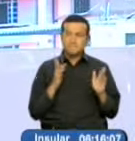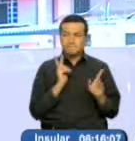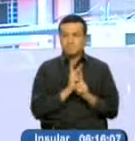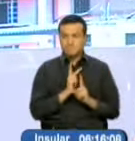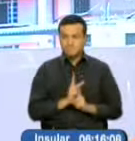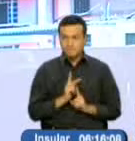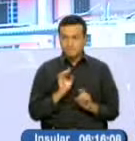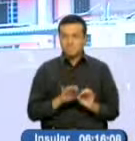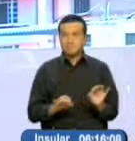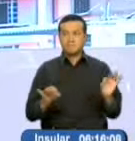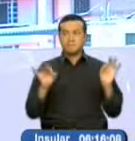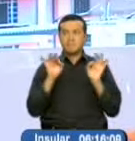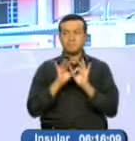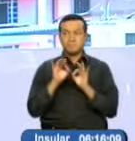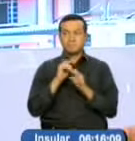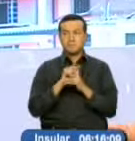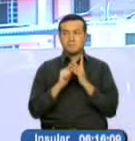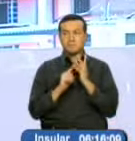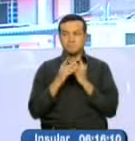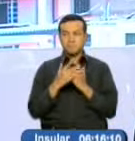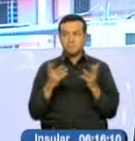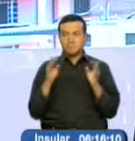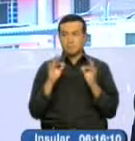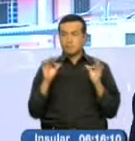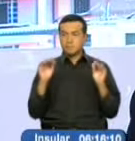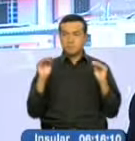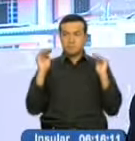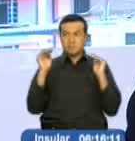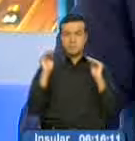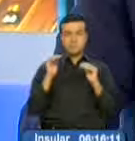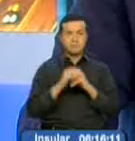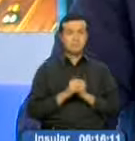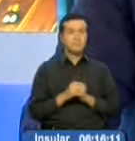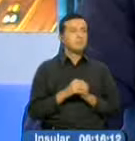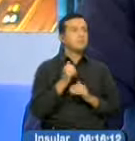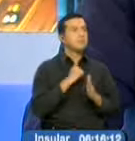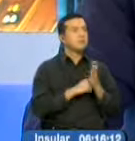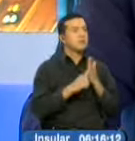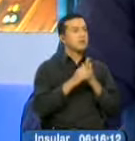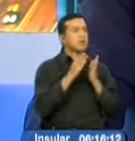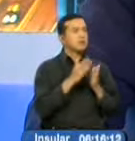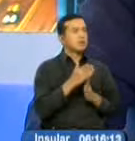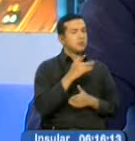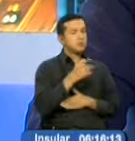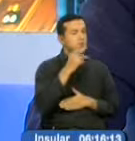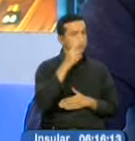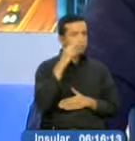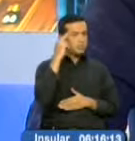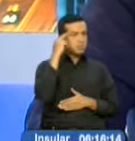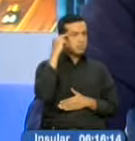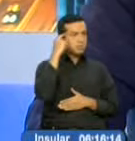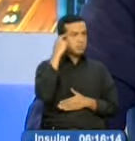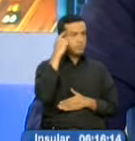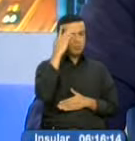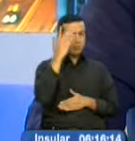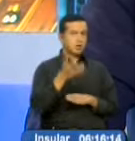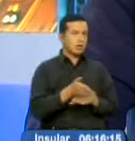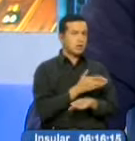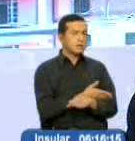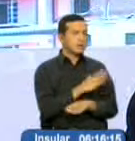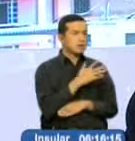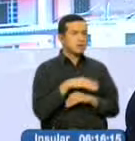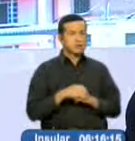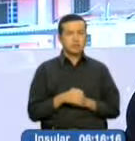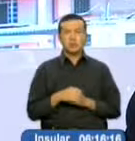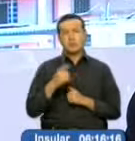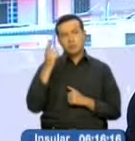elementos que puedan diferenciar un producto de buena calidad y de mala calidad. Señor ministro, lo que usted menciona suena lógico. El tema es por qué no se lo ha hecho antes. Bueno,